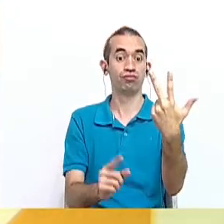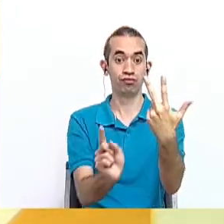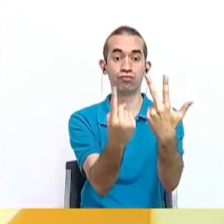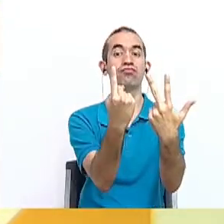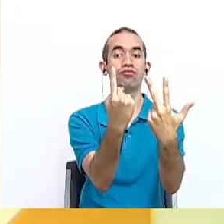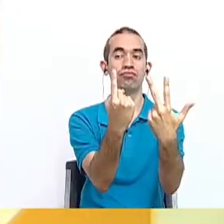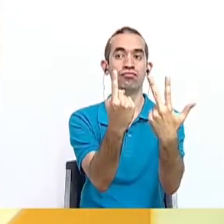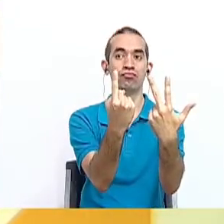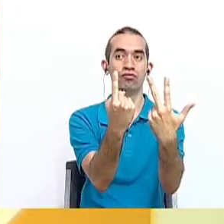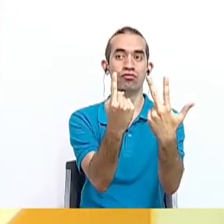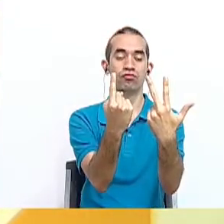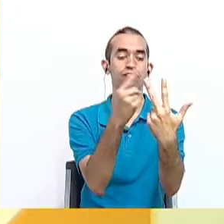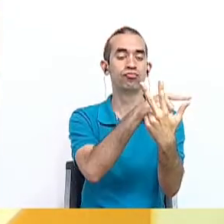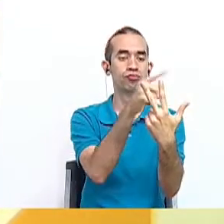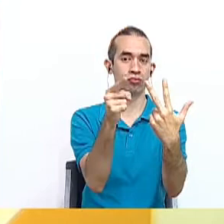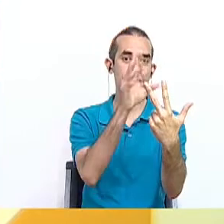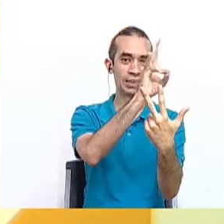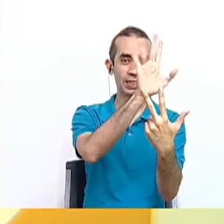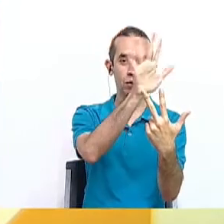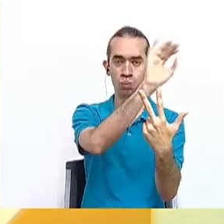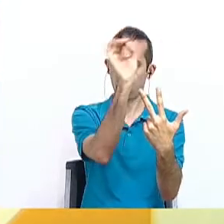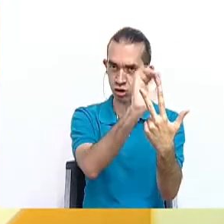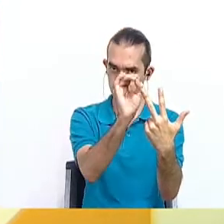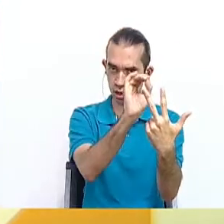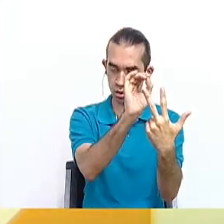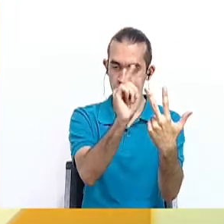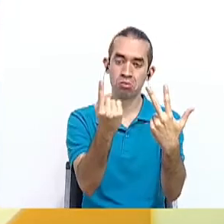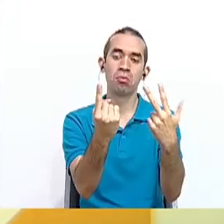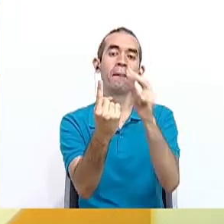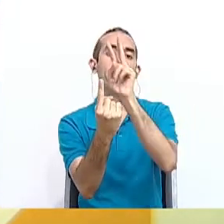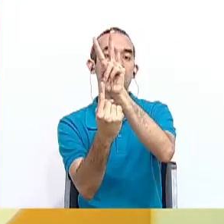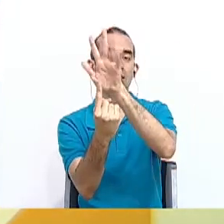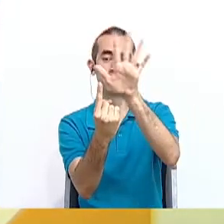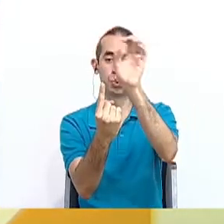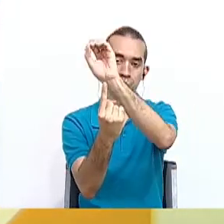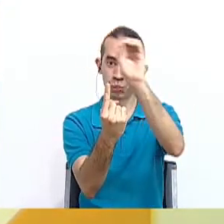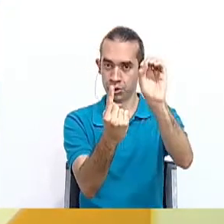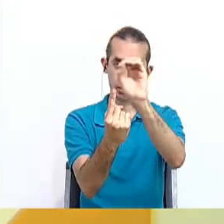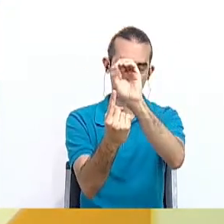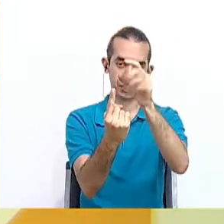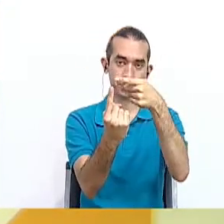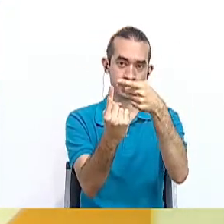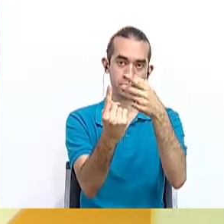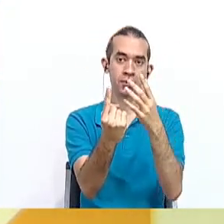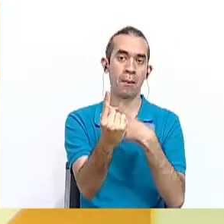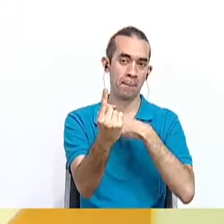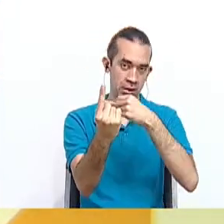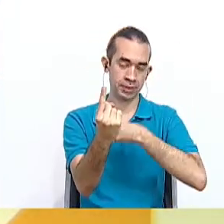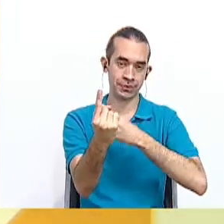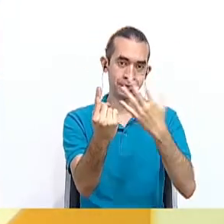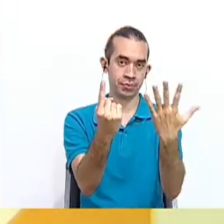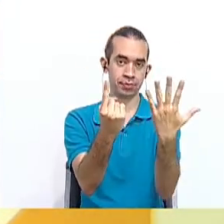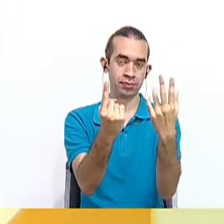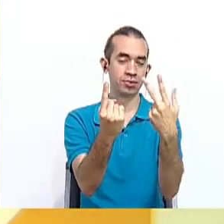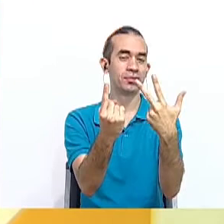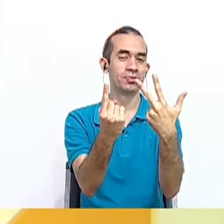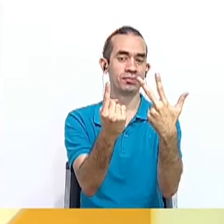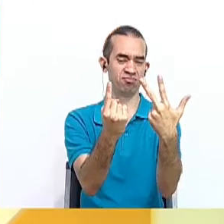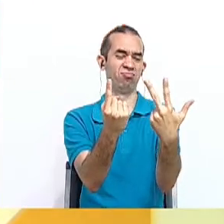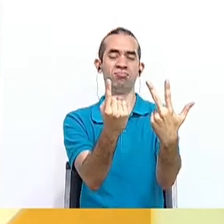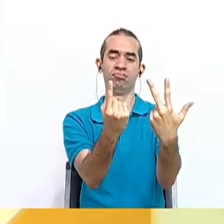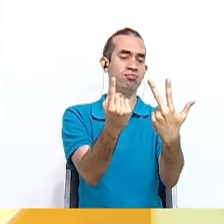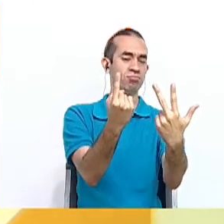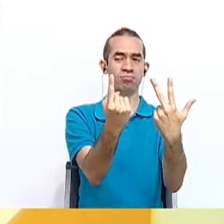75% de una característica y el 25%, que es la blanca, de otra